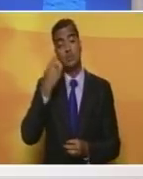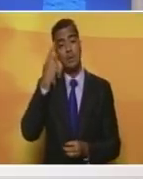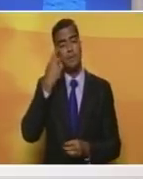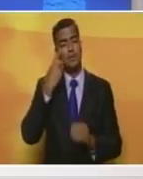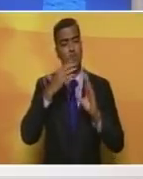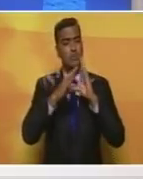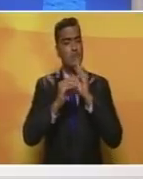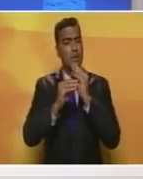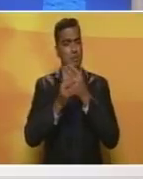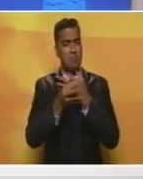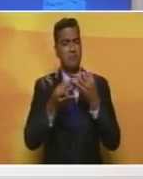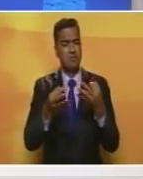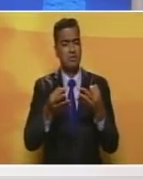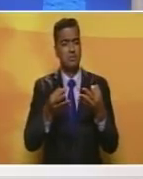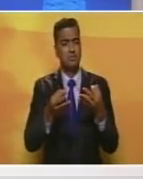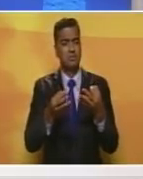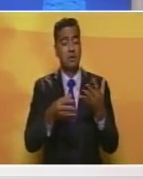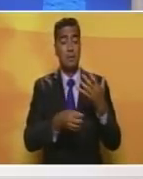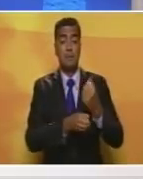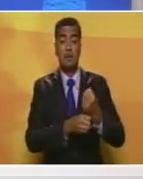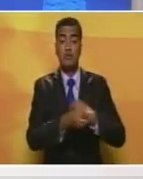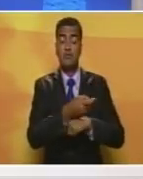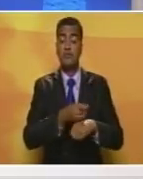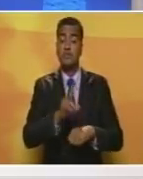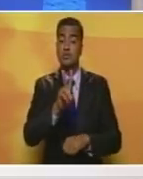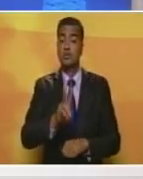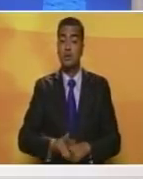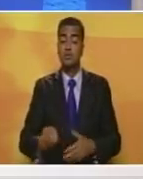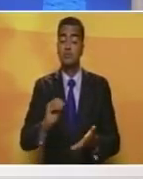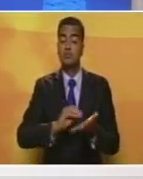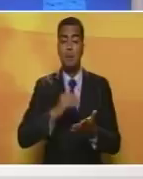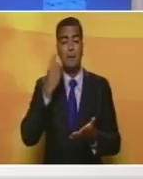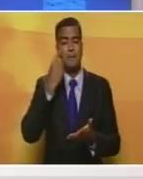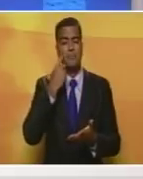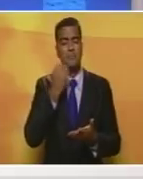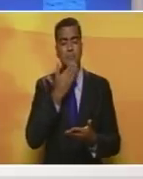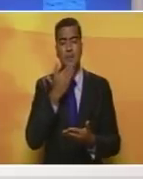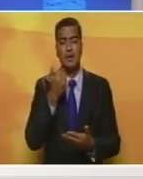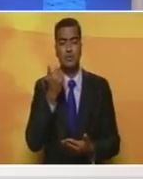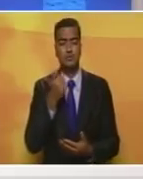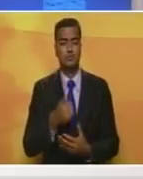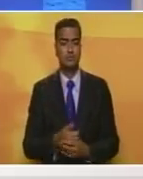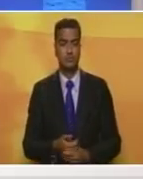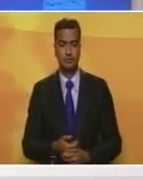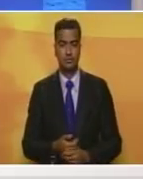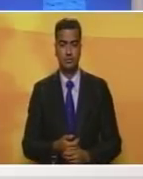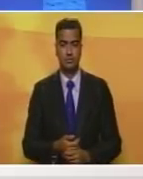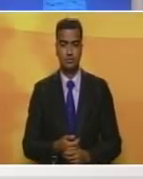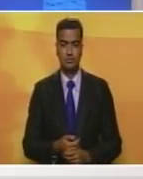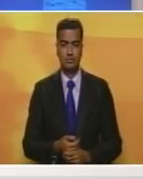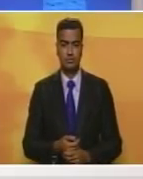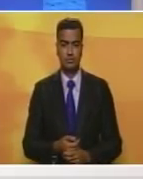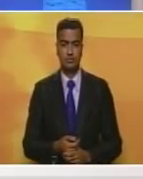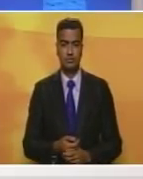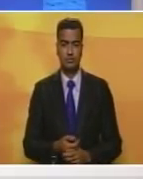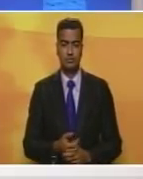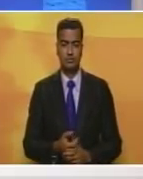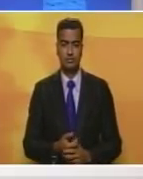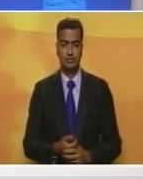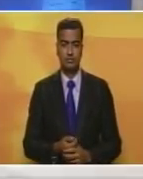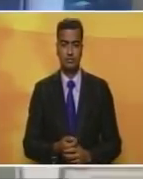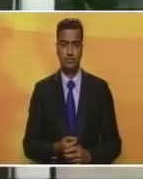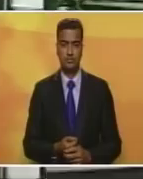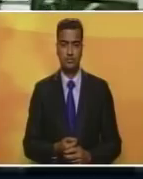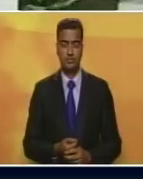atención ante estas situaciones latentes que ponen en riesgo el sector. En Los Ruices, Oliver Rodríguez, Noticiero Univisión.